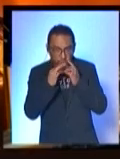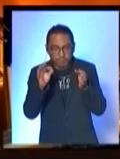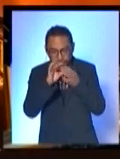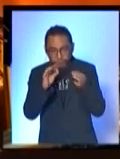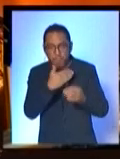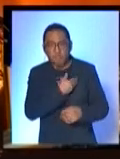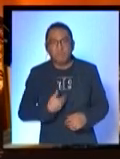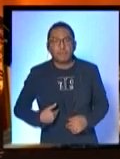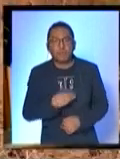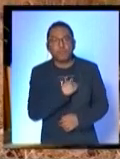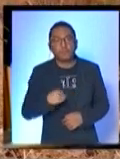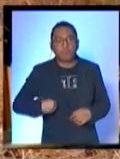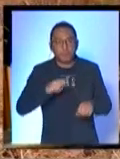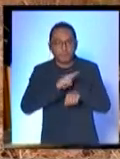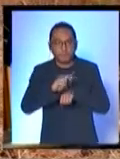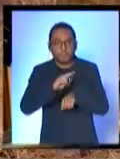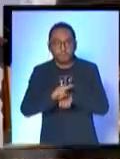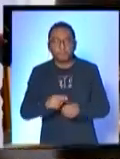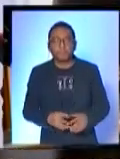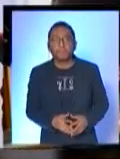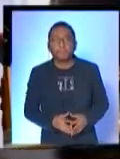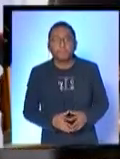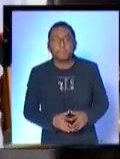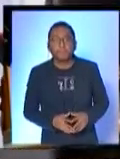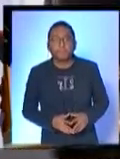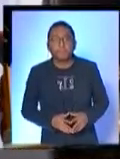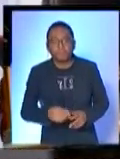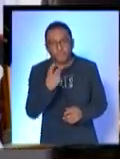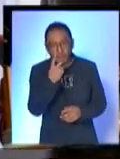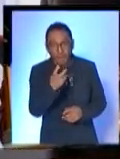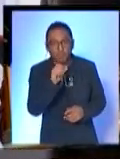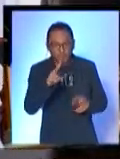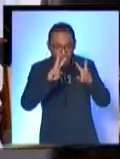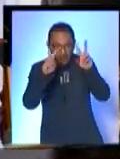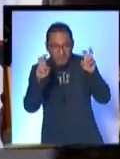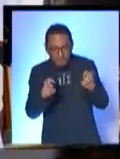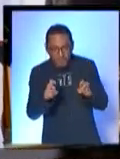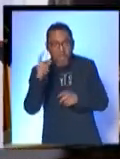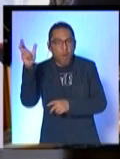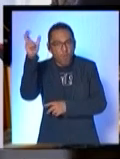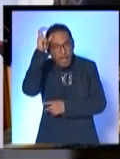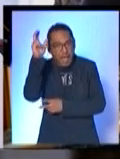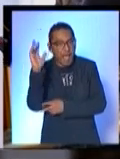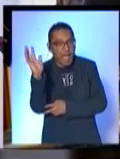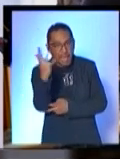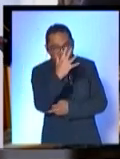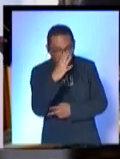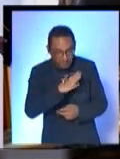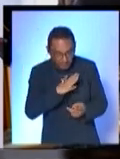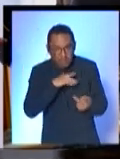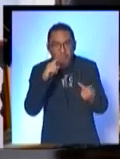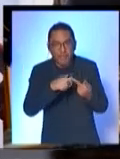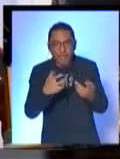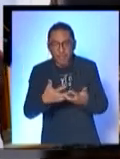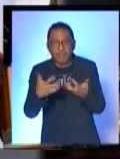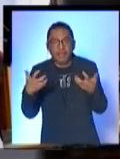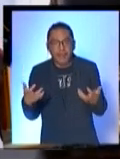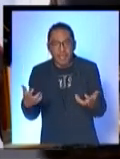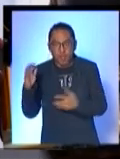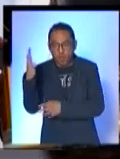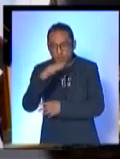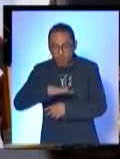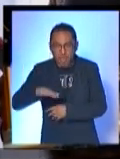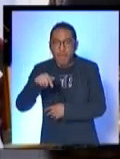el presidente municipal de Uruapan. Esto incluye el tema de huertas de aguacate y el tema de predios forestales, que también esa